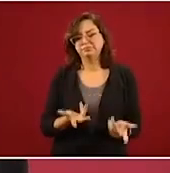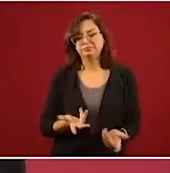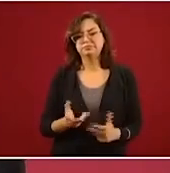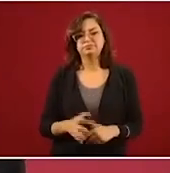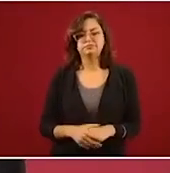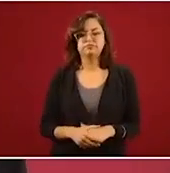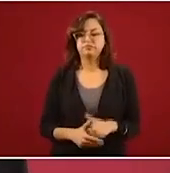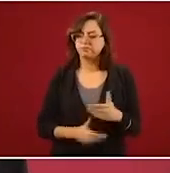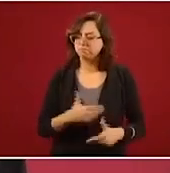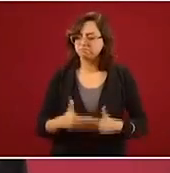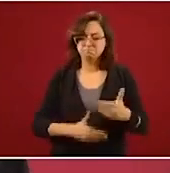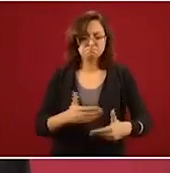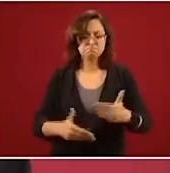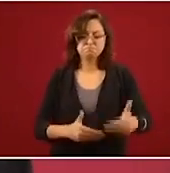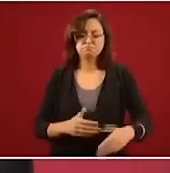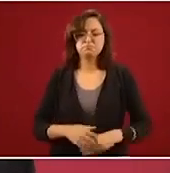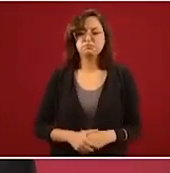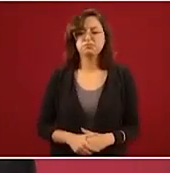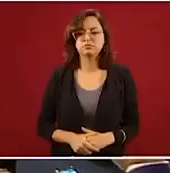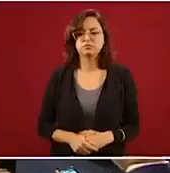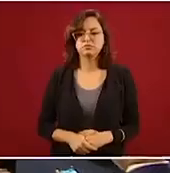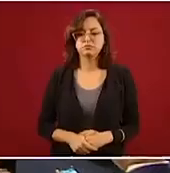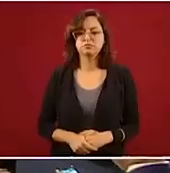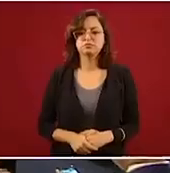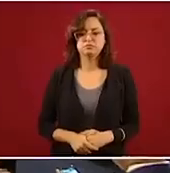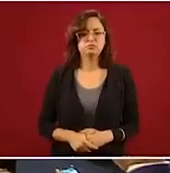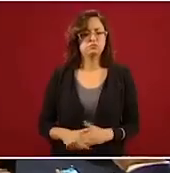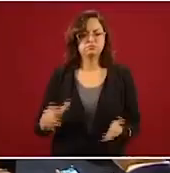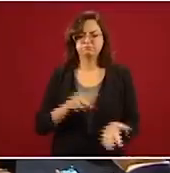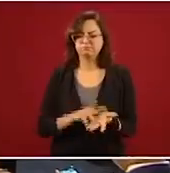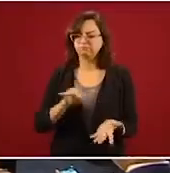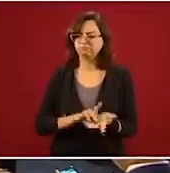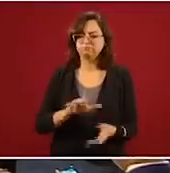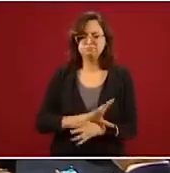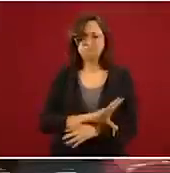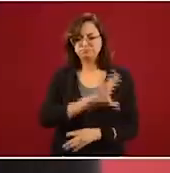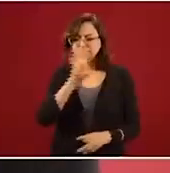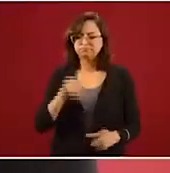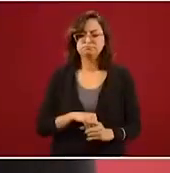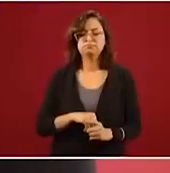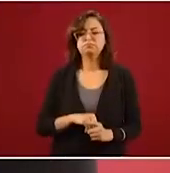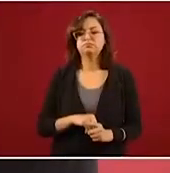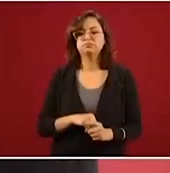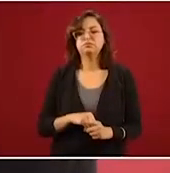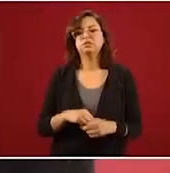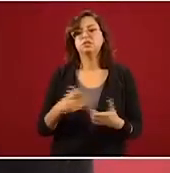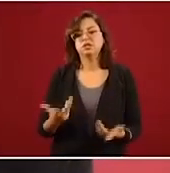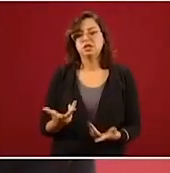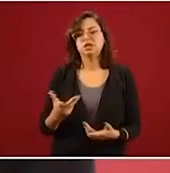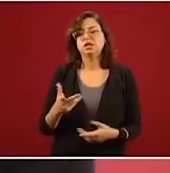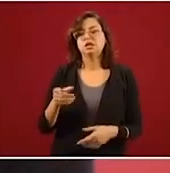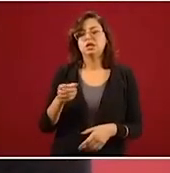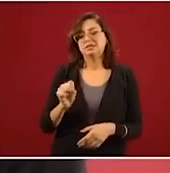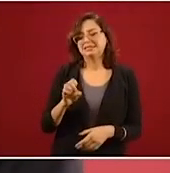y estamos en esto, ¿no? Todo el apoyo, tanto el secretario de Medio Ambiente lo tiene que